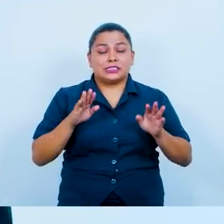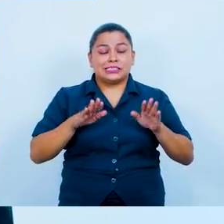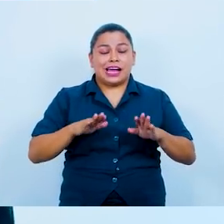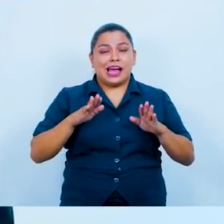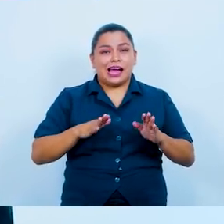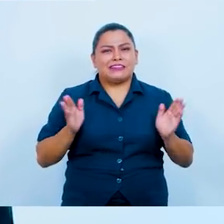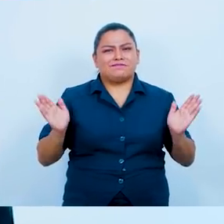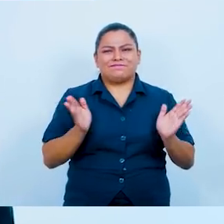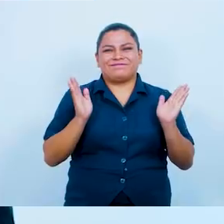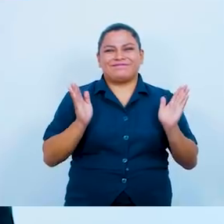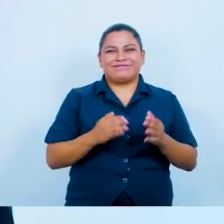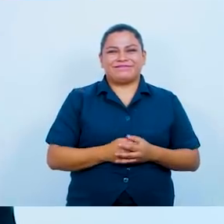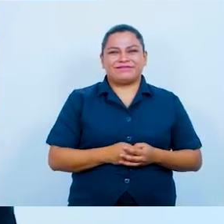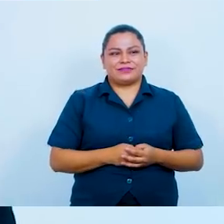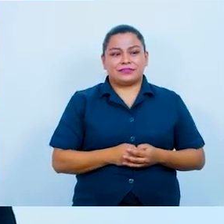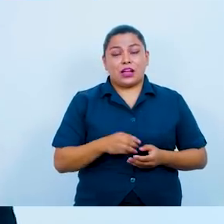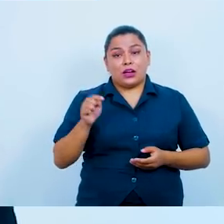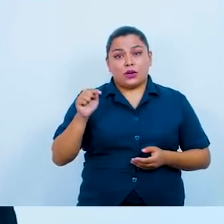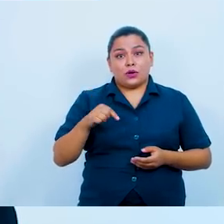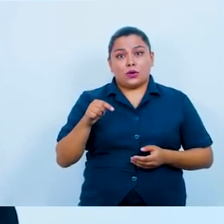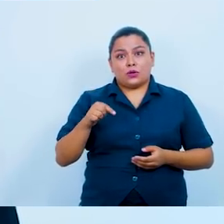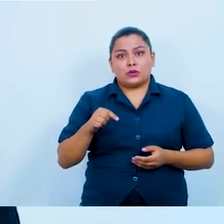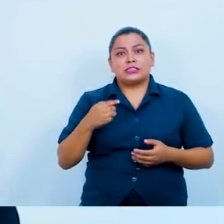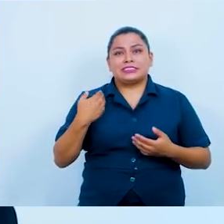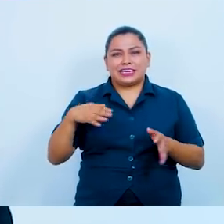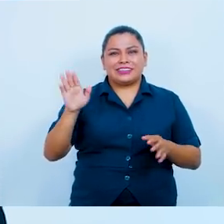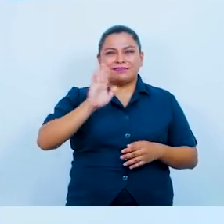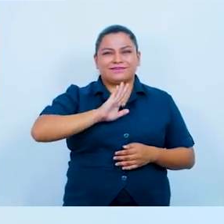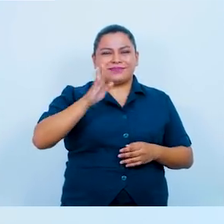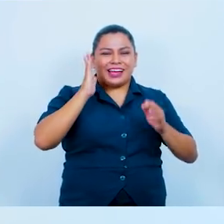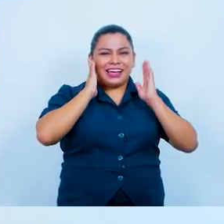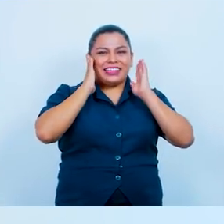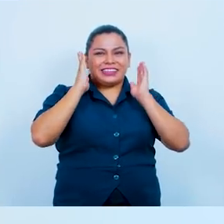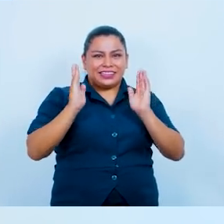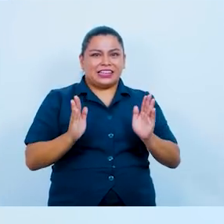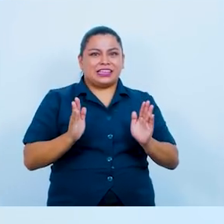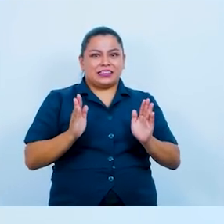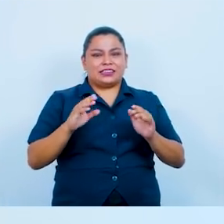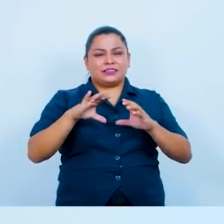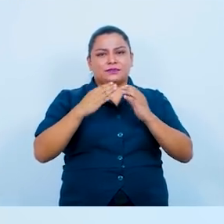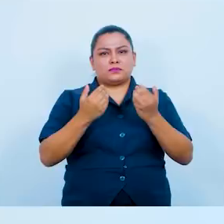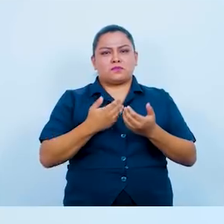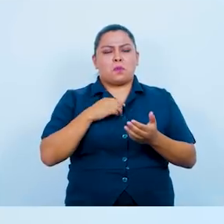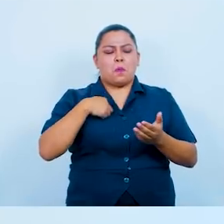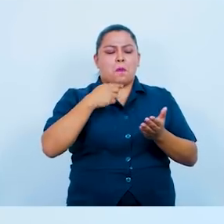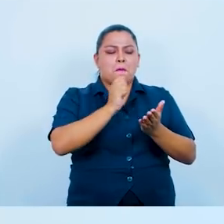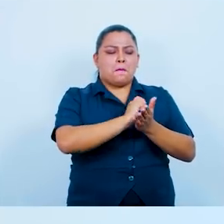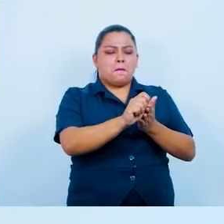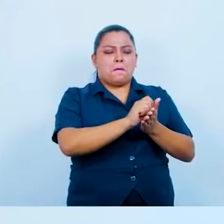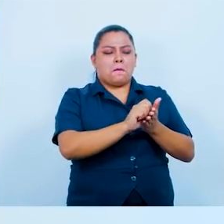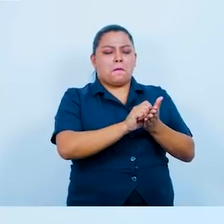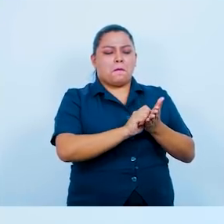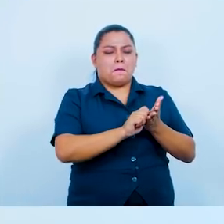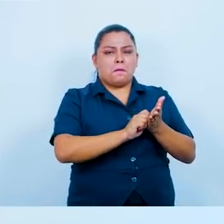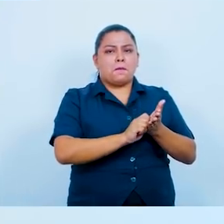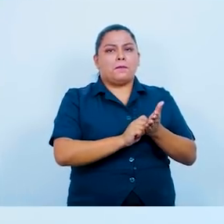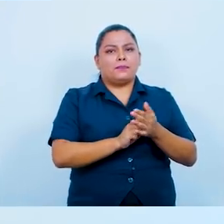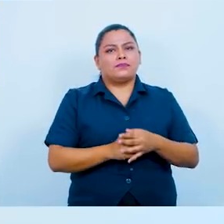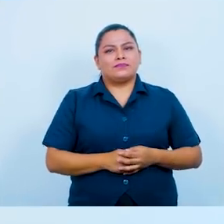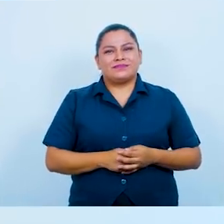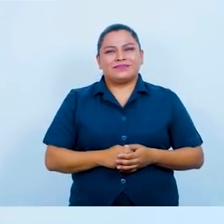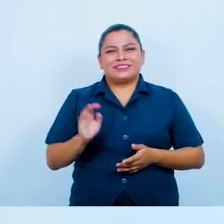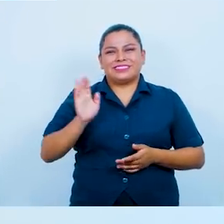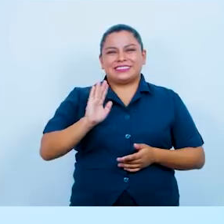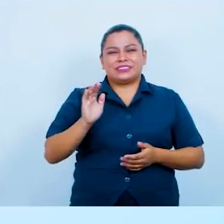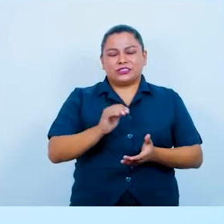Gracias por los ánimos, Jacqueline. Ahora que ya lo saludé, seguiré atento al webinar para hacer mis apuntes en mi cuaderno de actividades. ¡Ha